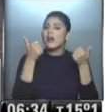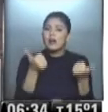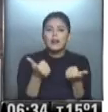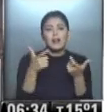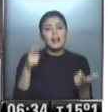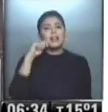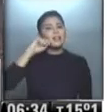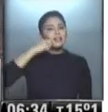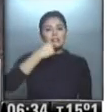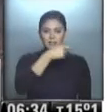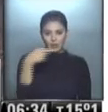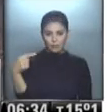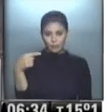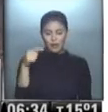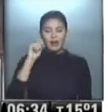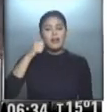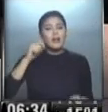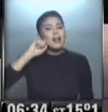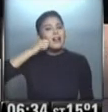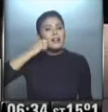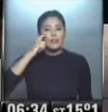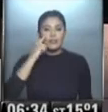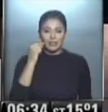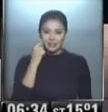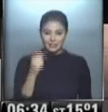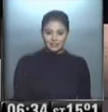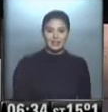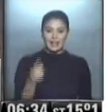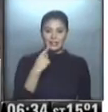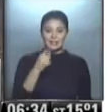semana excelente, que te esperan días muy lindos en tu vida.